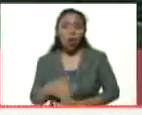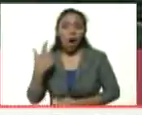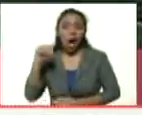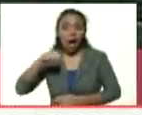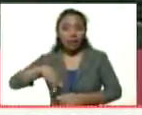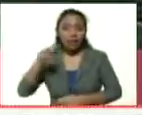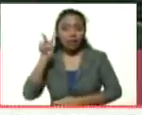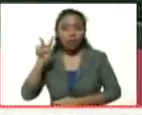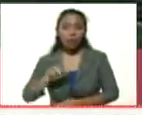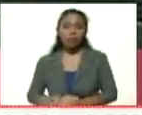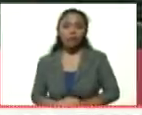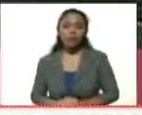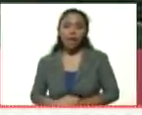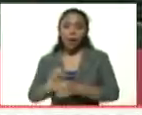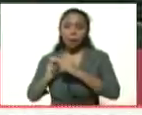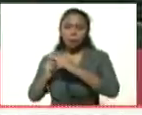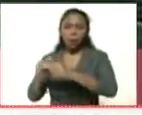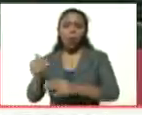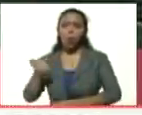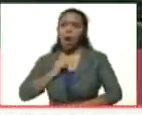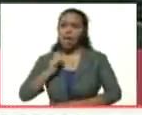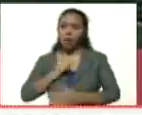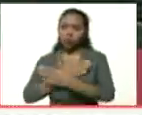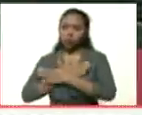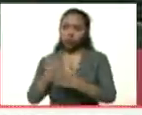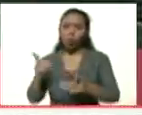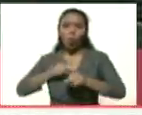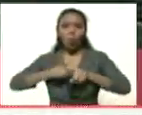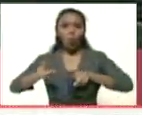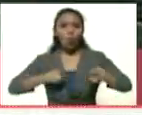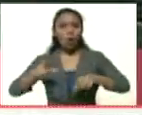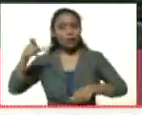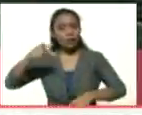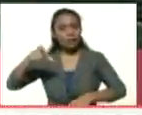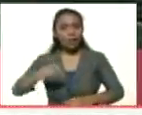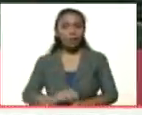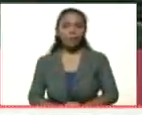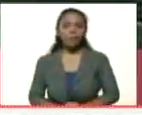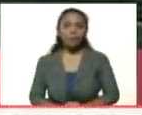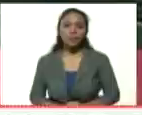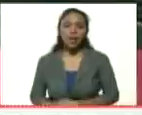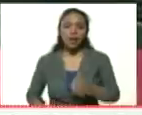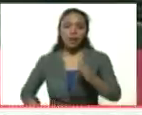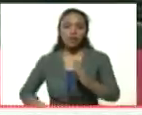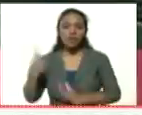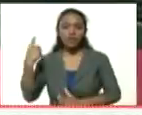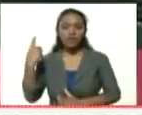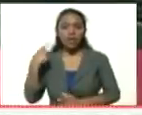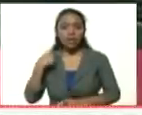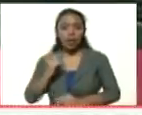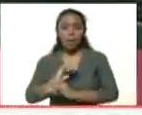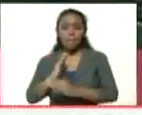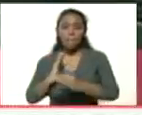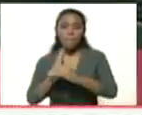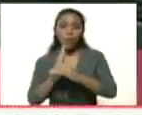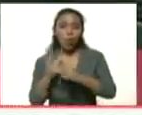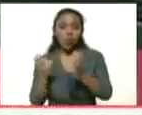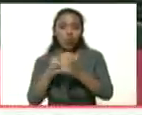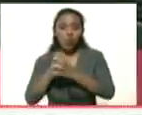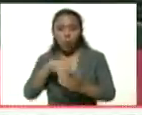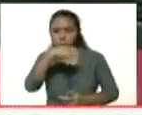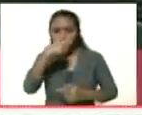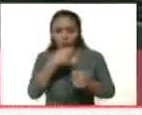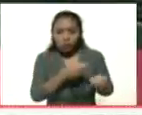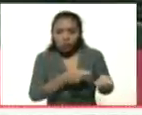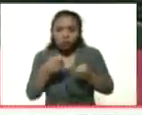Venezuela está presta para cualquier cooperación y coordinación necesaria a fin de contener el avance de los grupos de narcotráfico